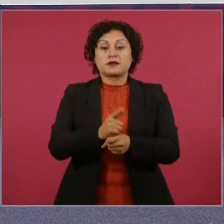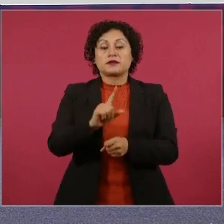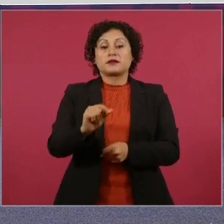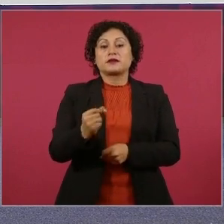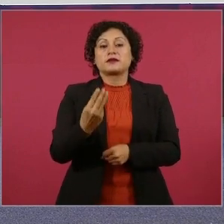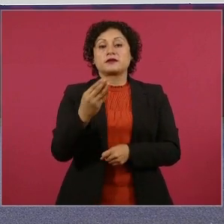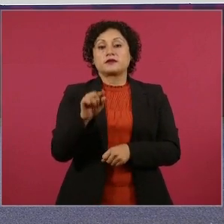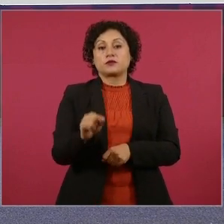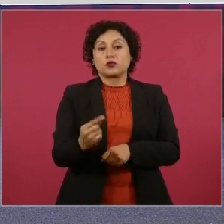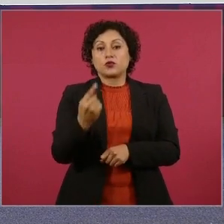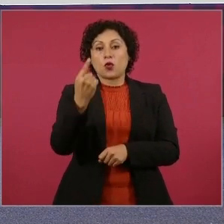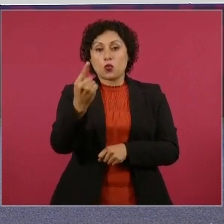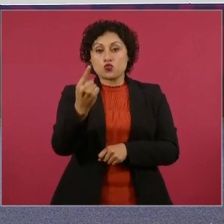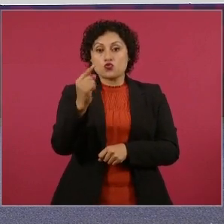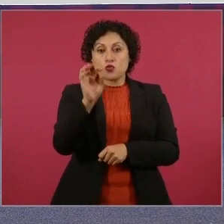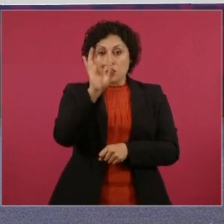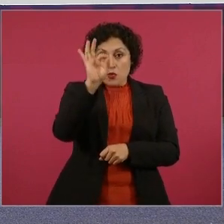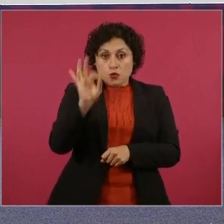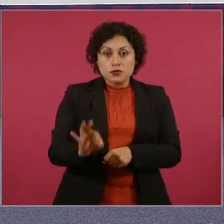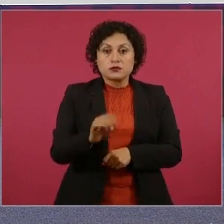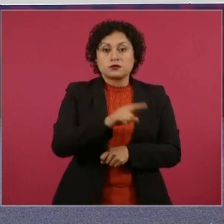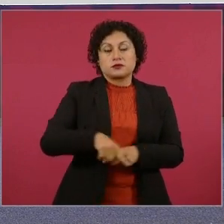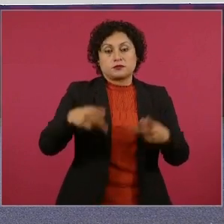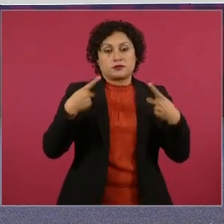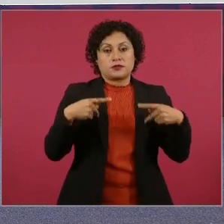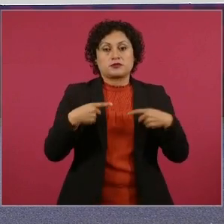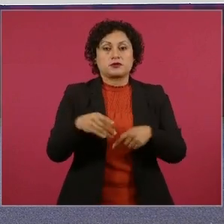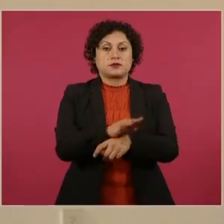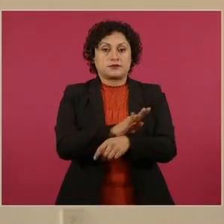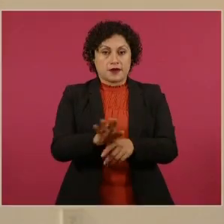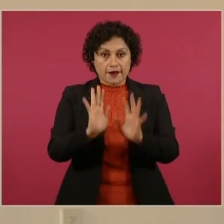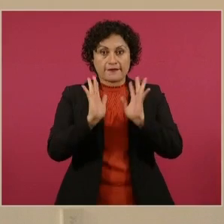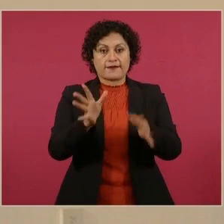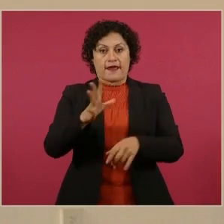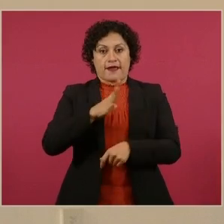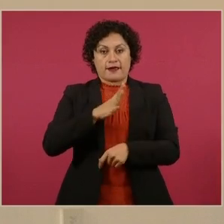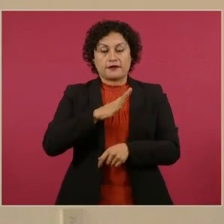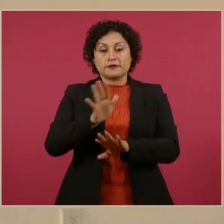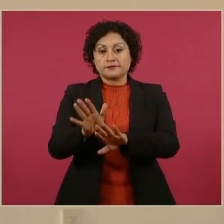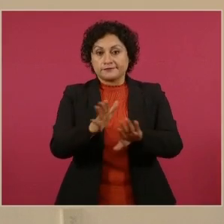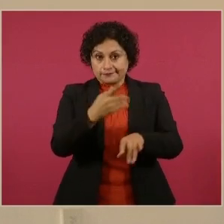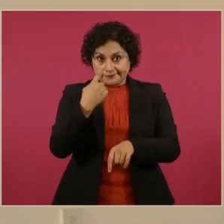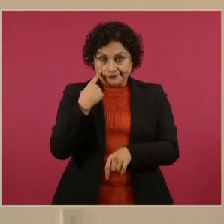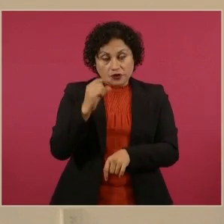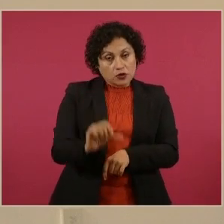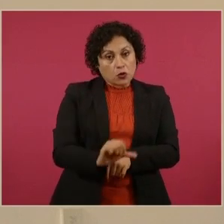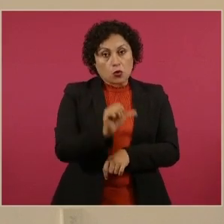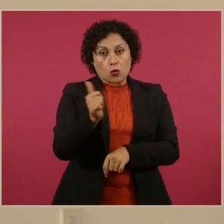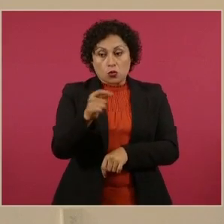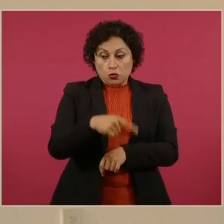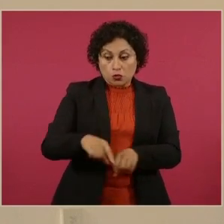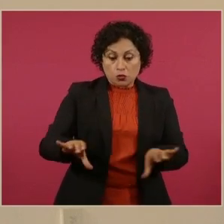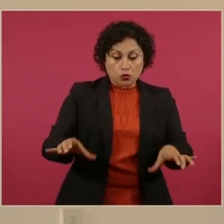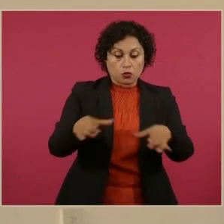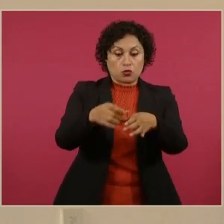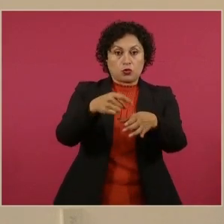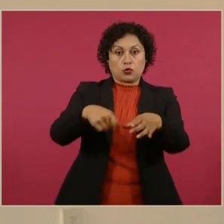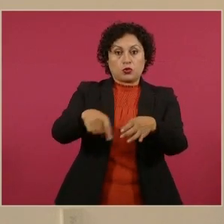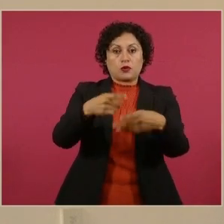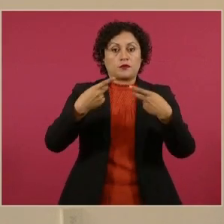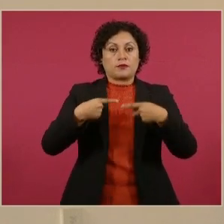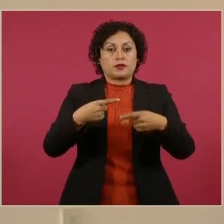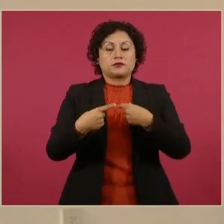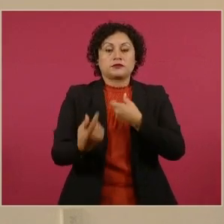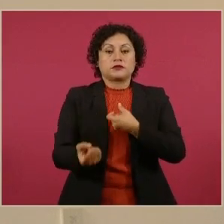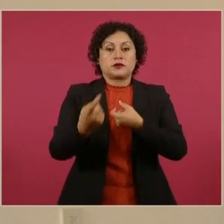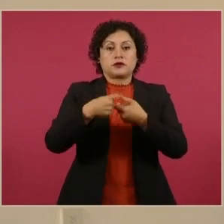por de las personas beneficiarias y un número muy importante de ellas se ubican en los proyectos